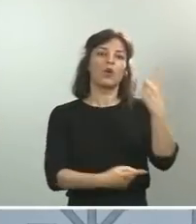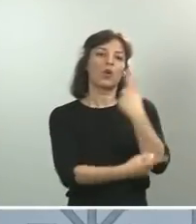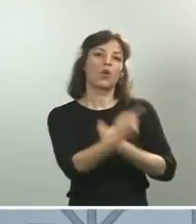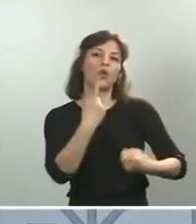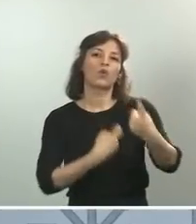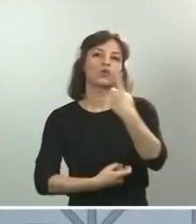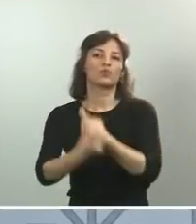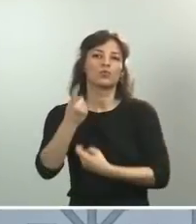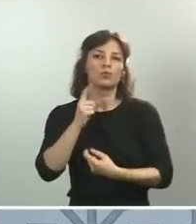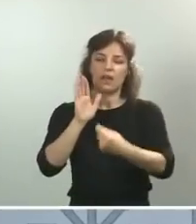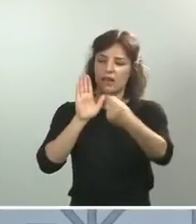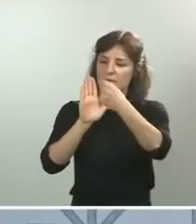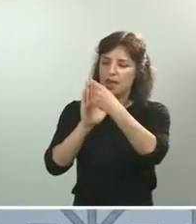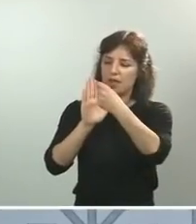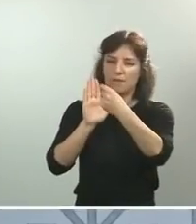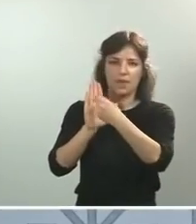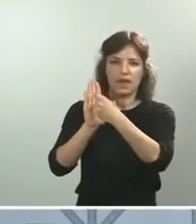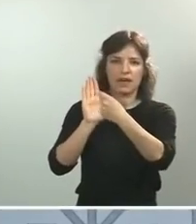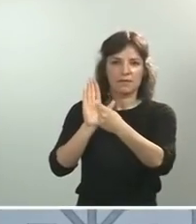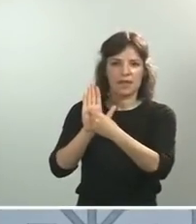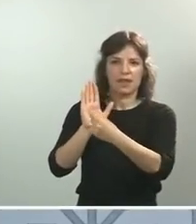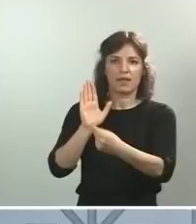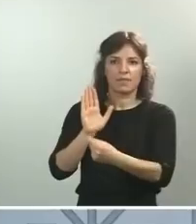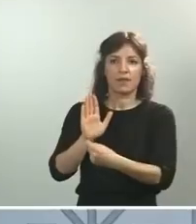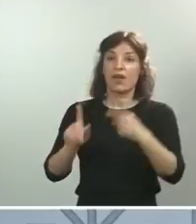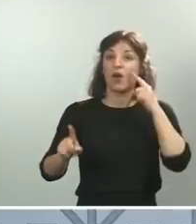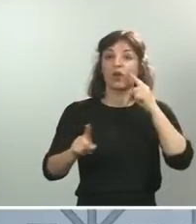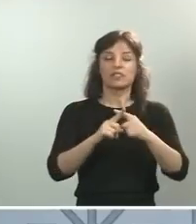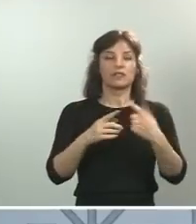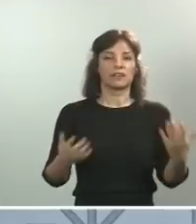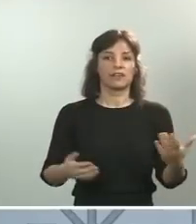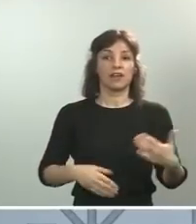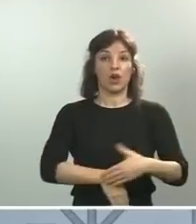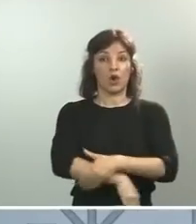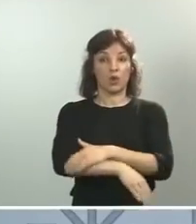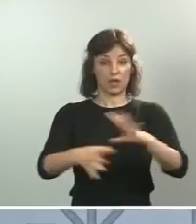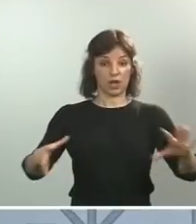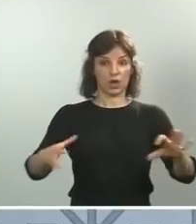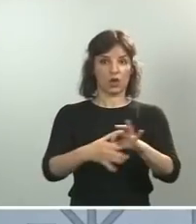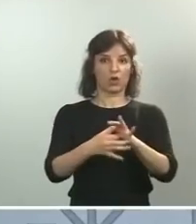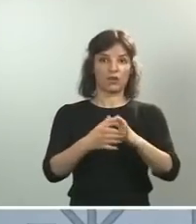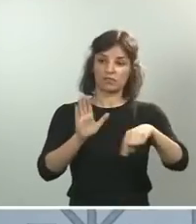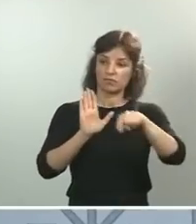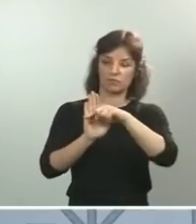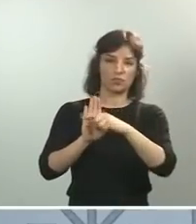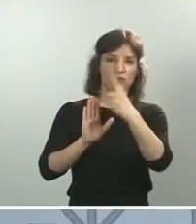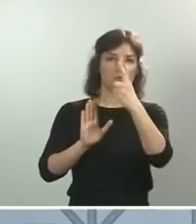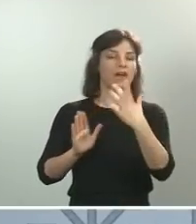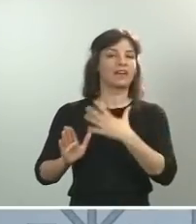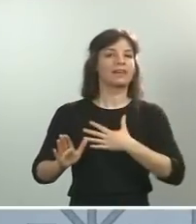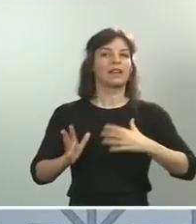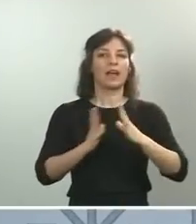para llegar a algo que está en el programa del gobierno de coalición, que es un pacto por la universidad.